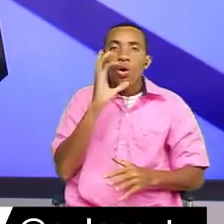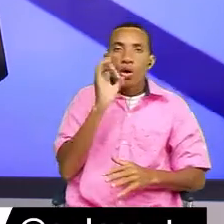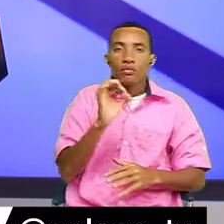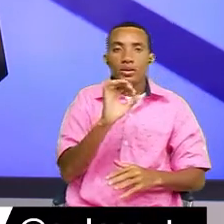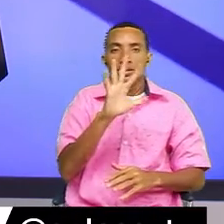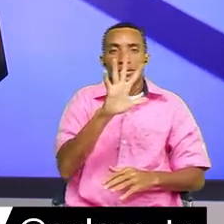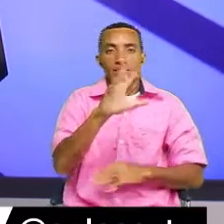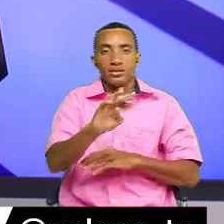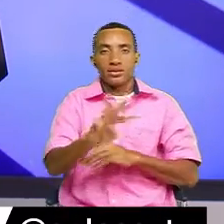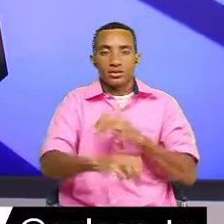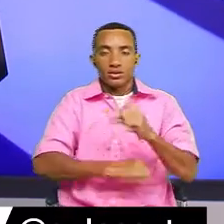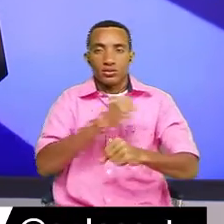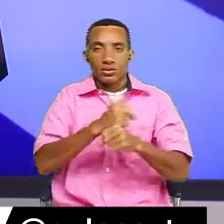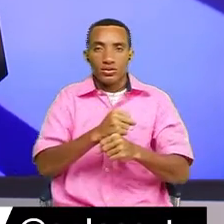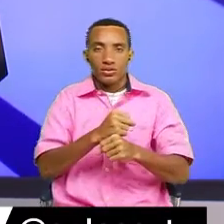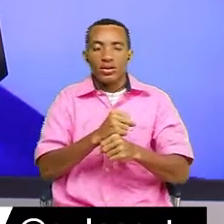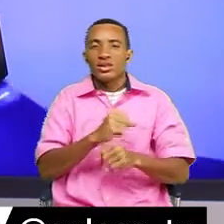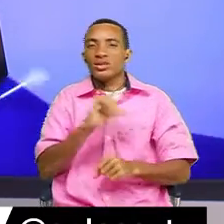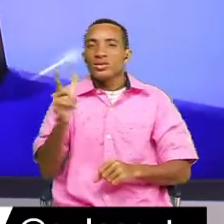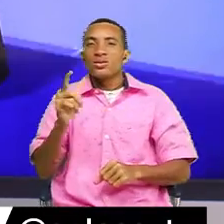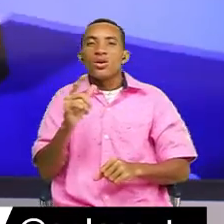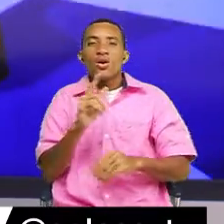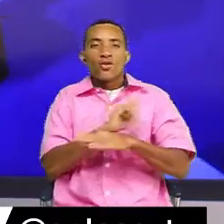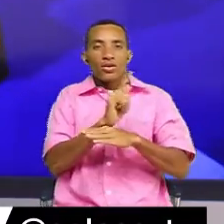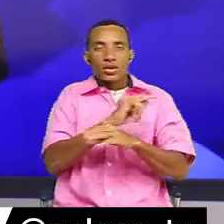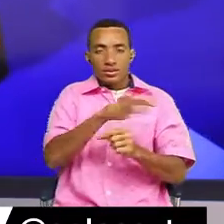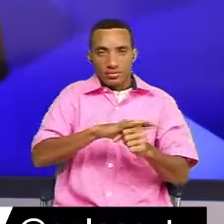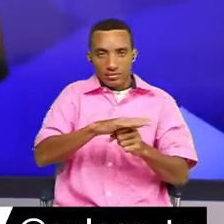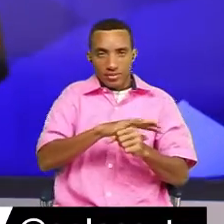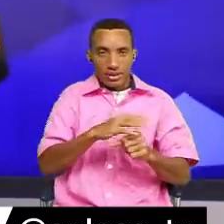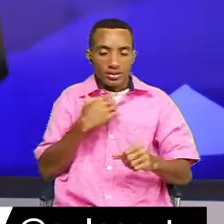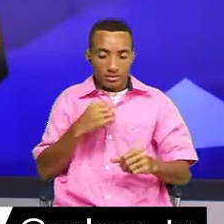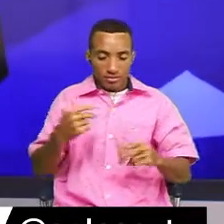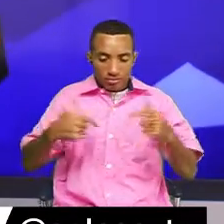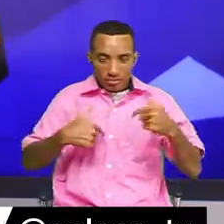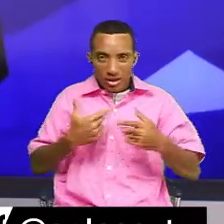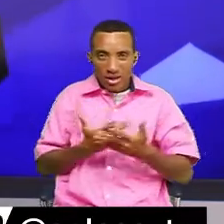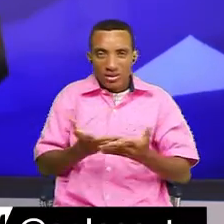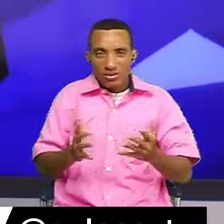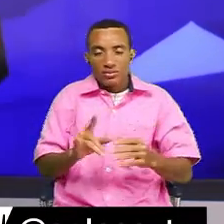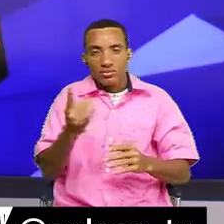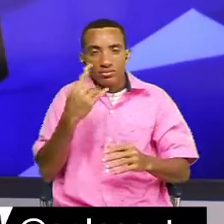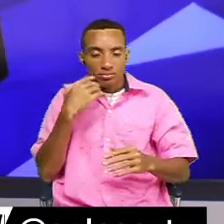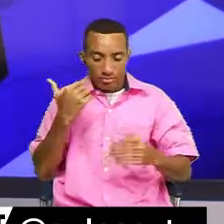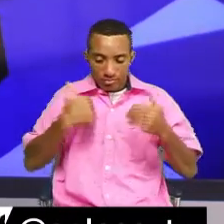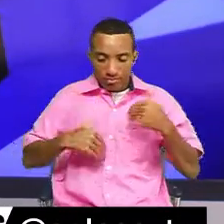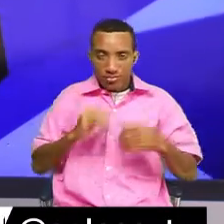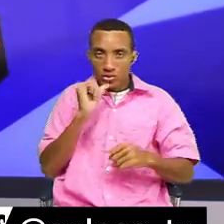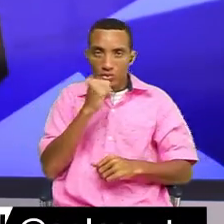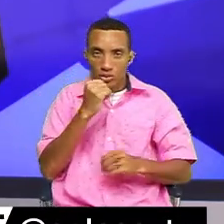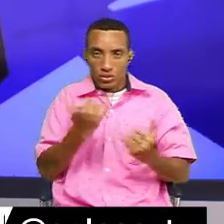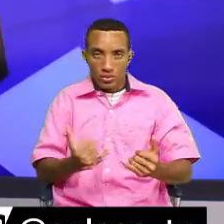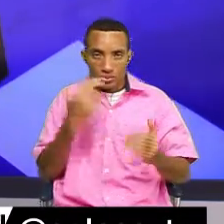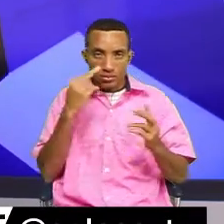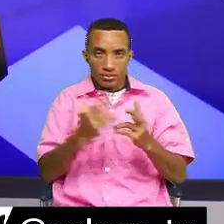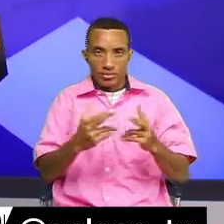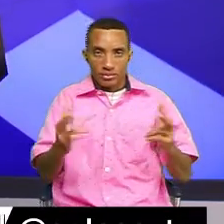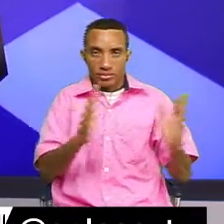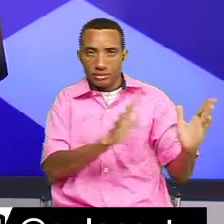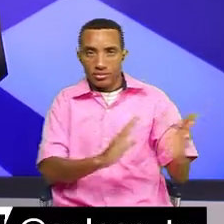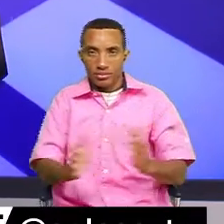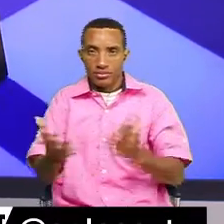edad en el barrio La Floresta. Autoridades investigan este hecho. Estas y otras informaciones serán tratadas en la presente emisión. Bienvenidos a Enlace Noticias,